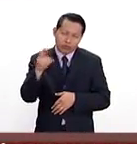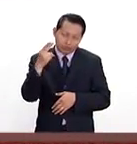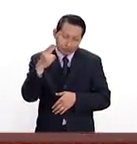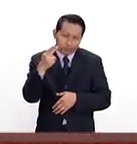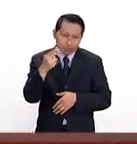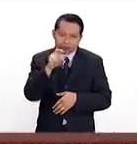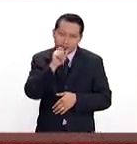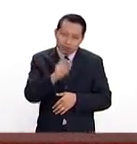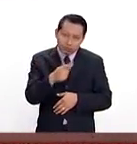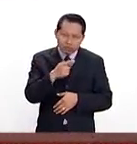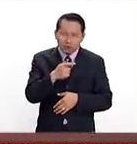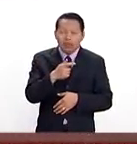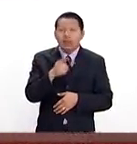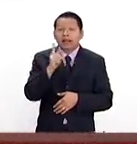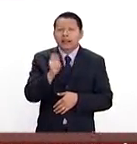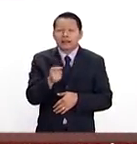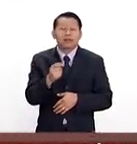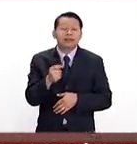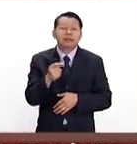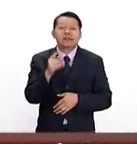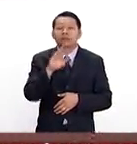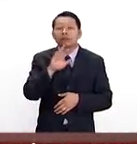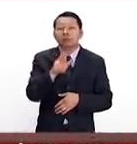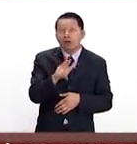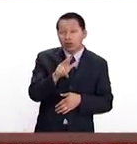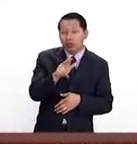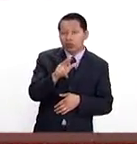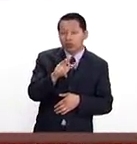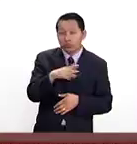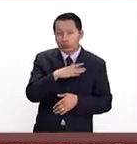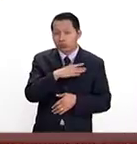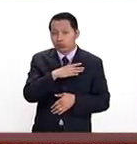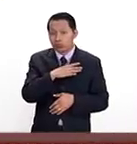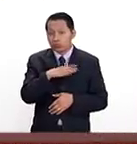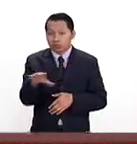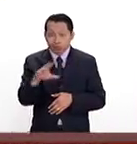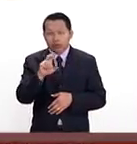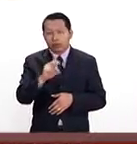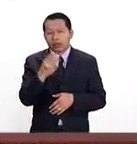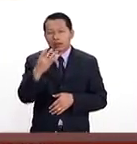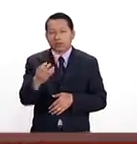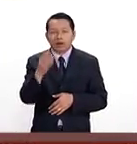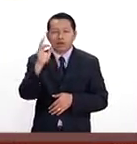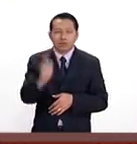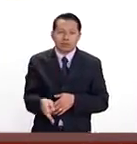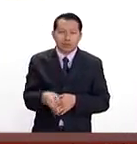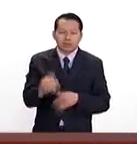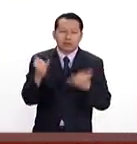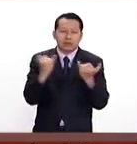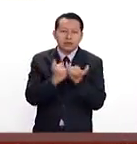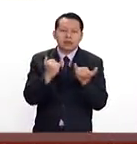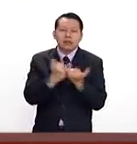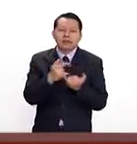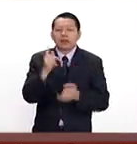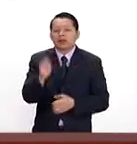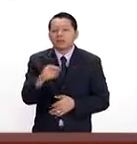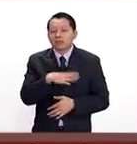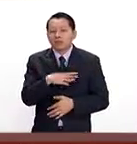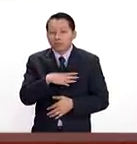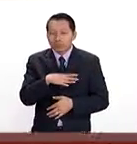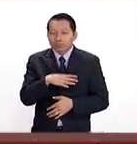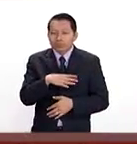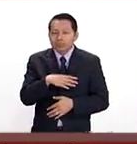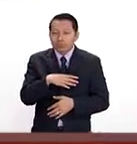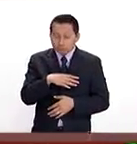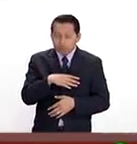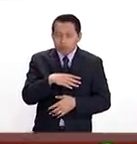tiene. Entre quien lo tiene 58% de rechazo contra 34% de aprobación, y que es la penúltima,